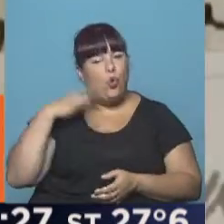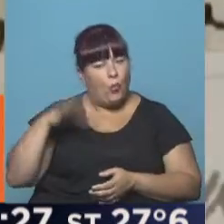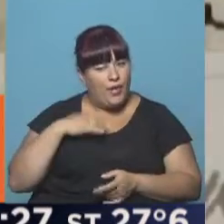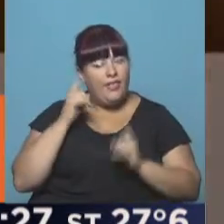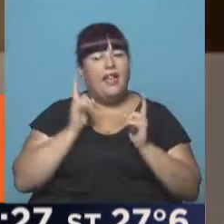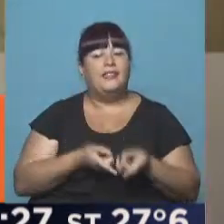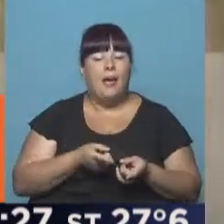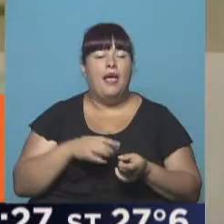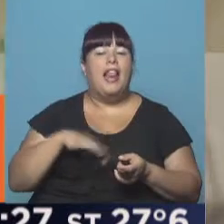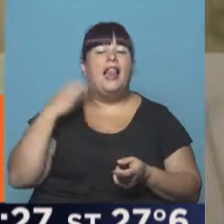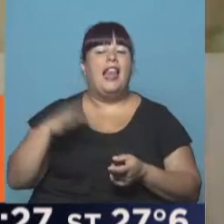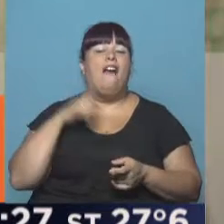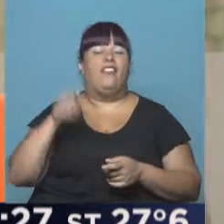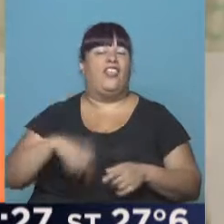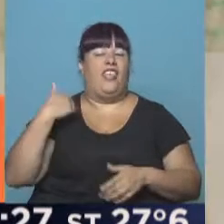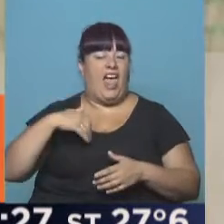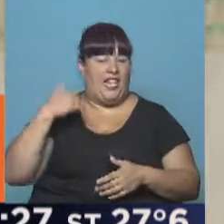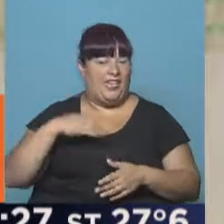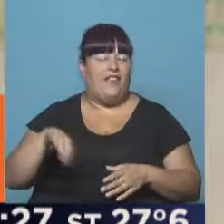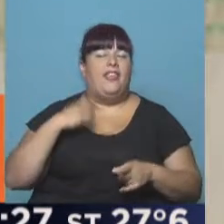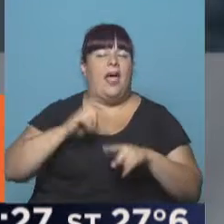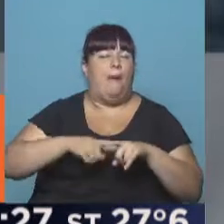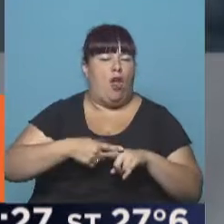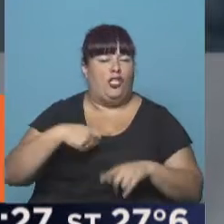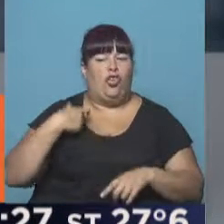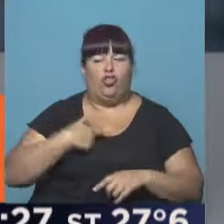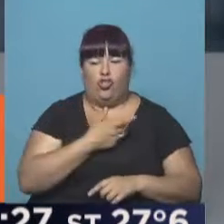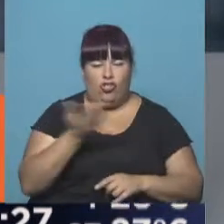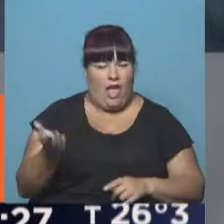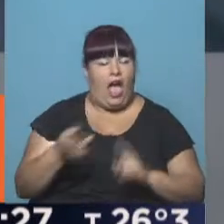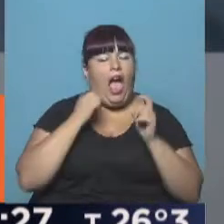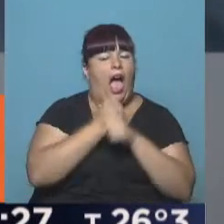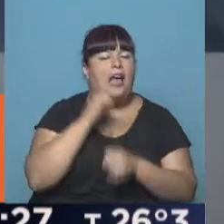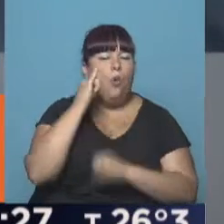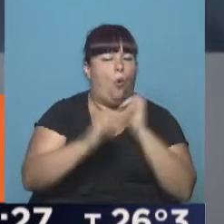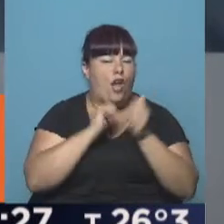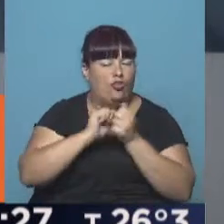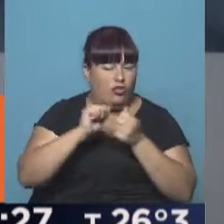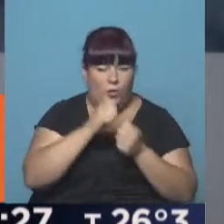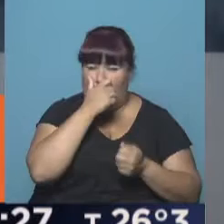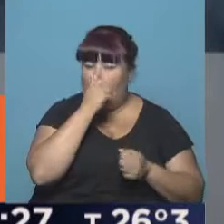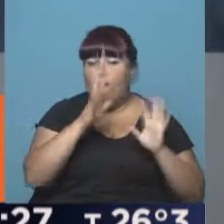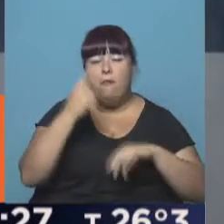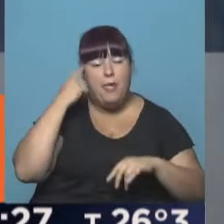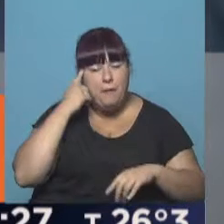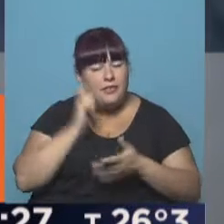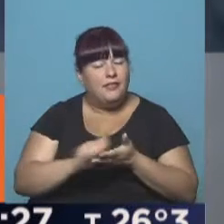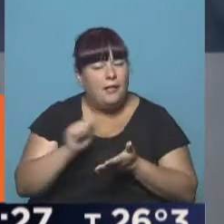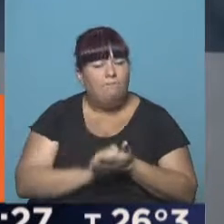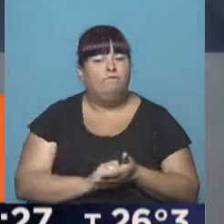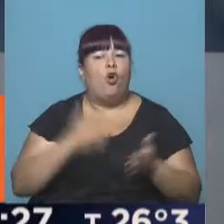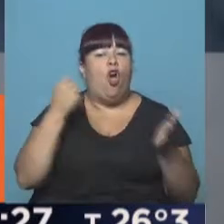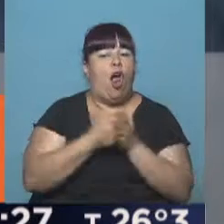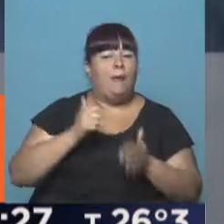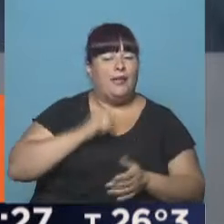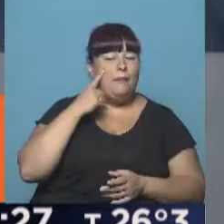al mismo tiempo la vida de la Argentina, la vida política, social, hasta en sus relatos o sus ideas, desde el golpe